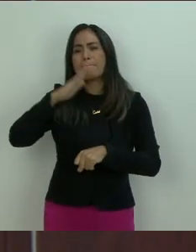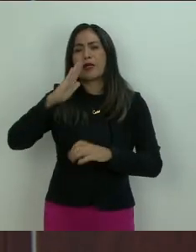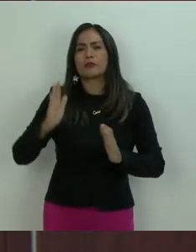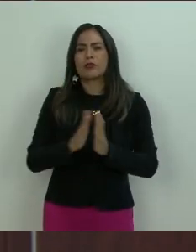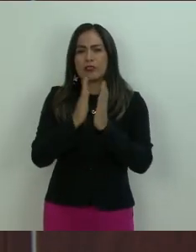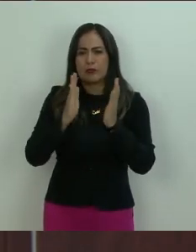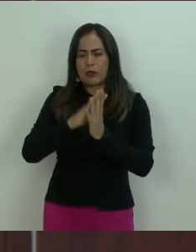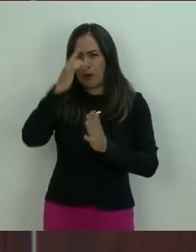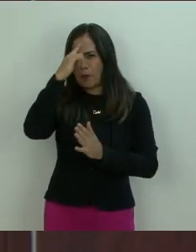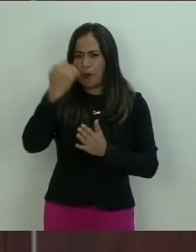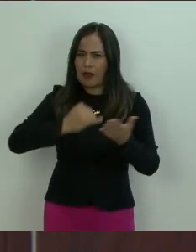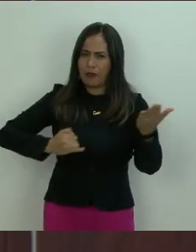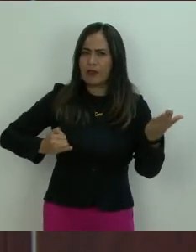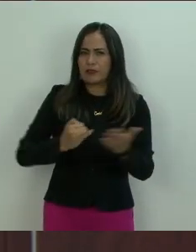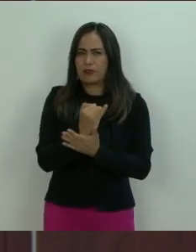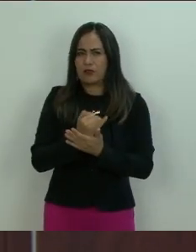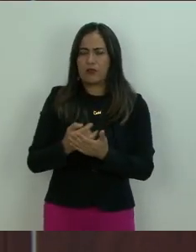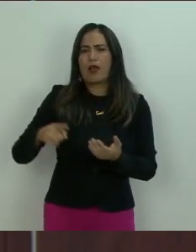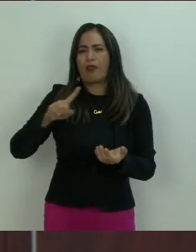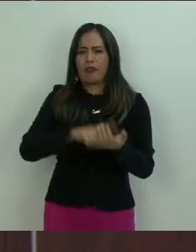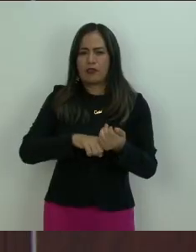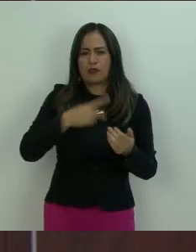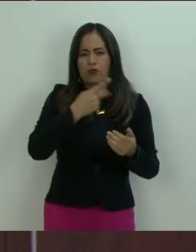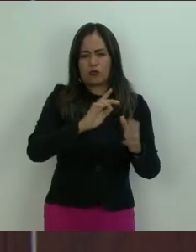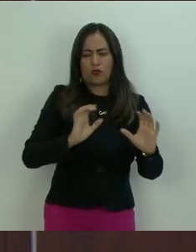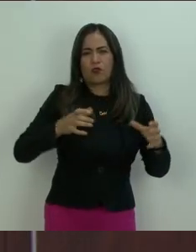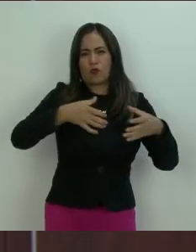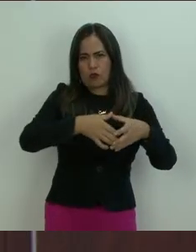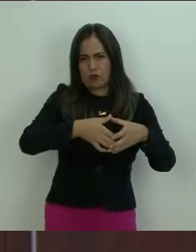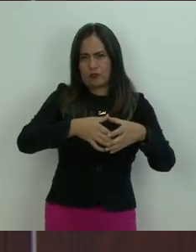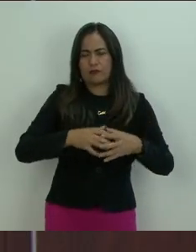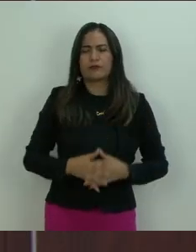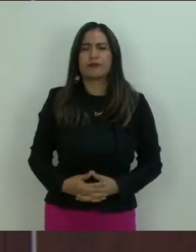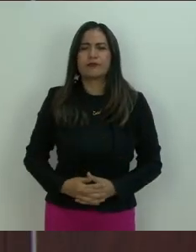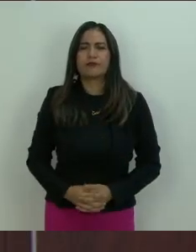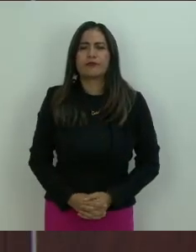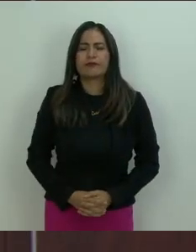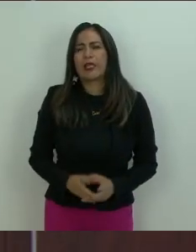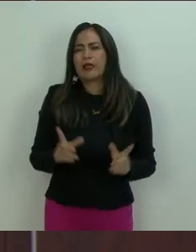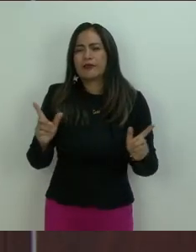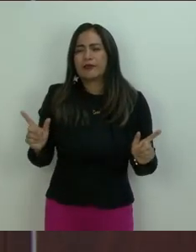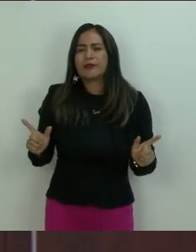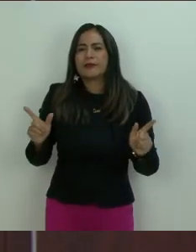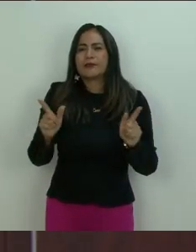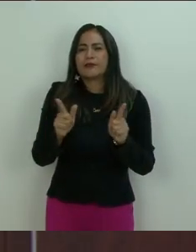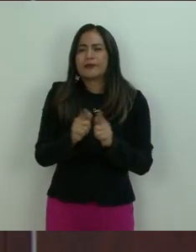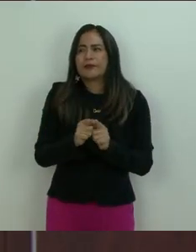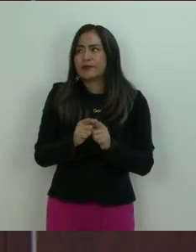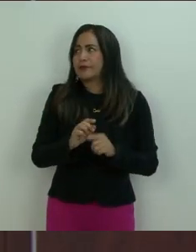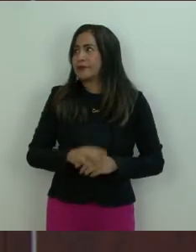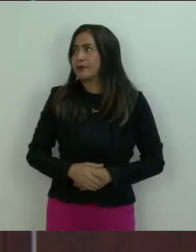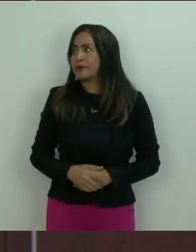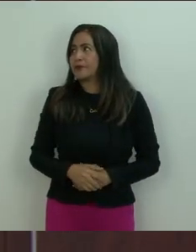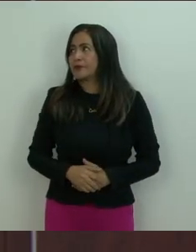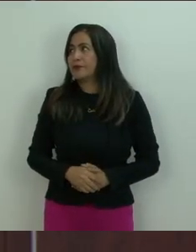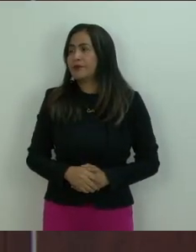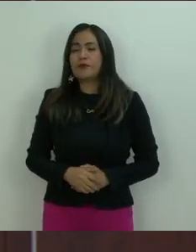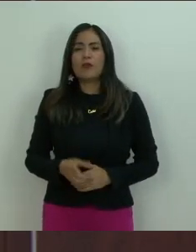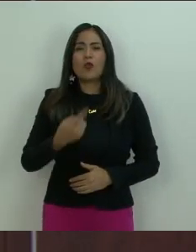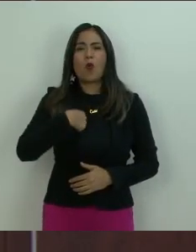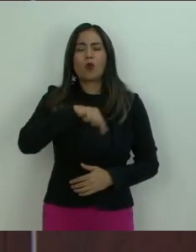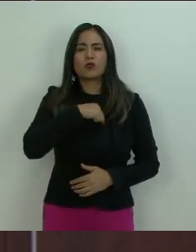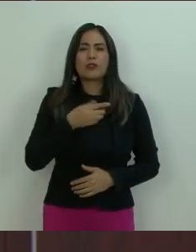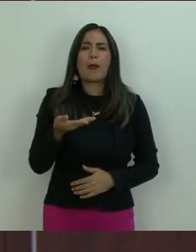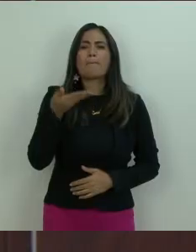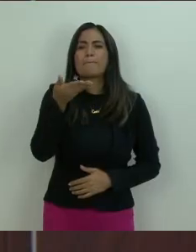toma de decisiones al interior de sus propias comunidades. Para ir cerrando, cuando nosotras pedimos